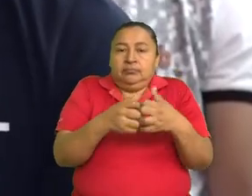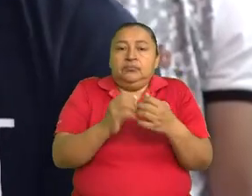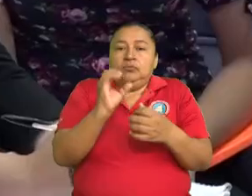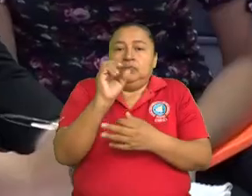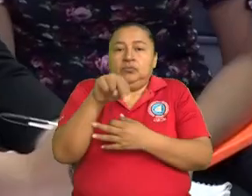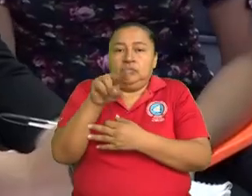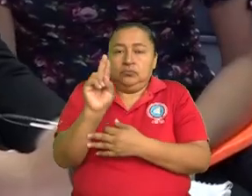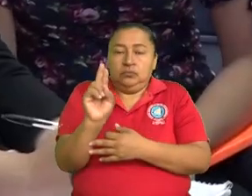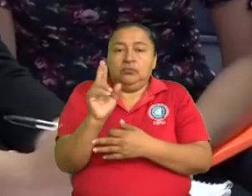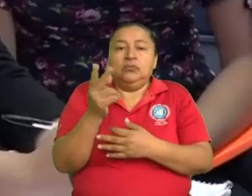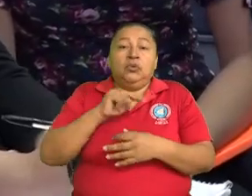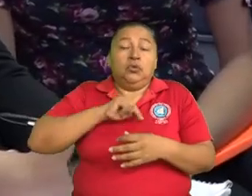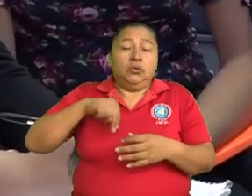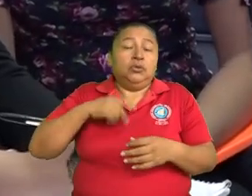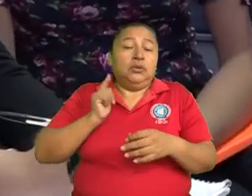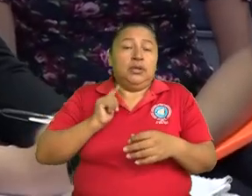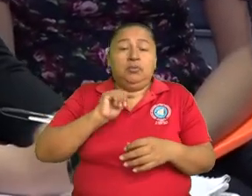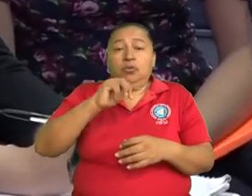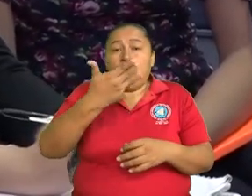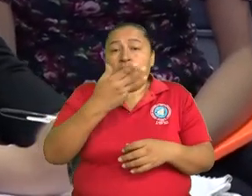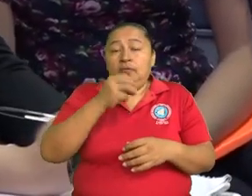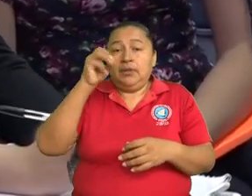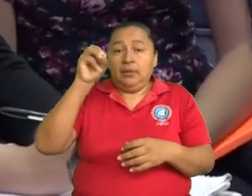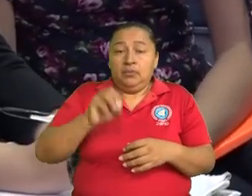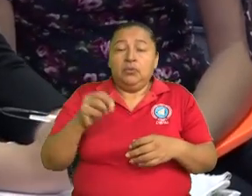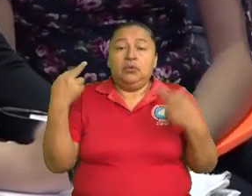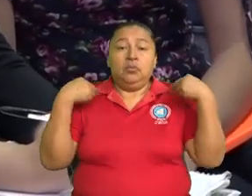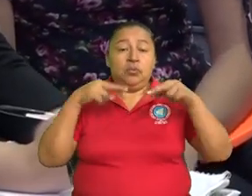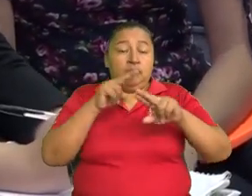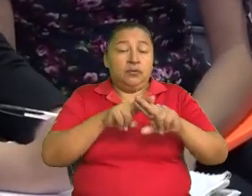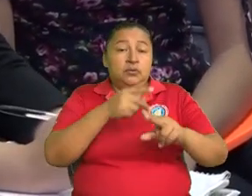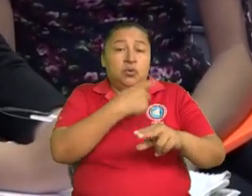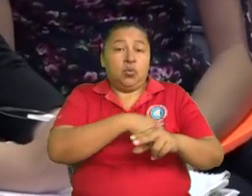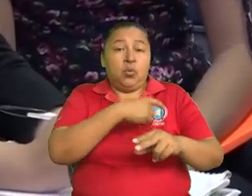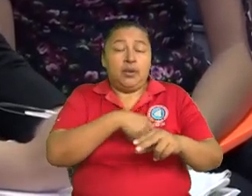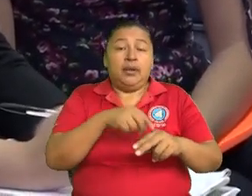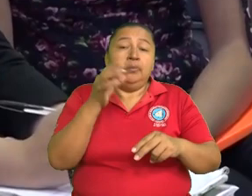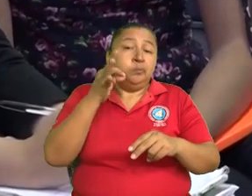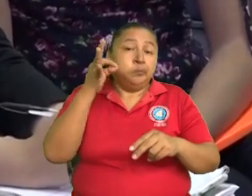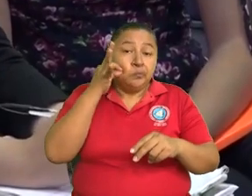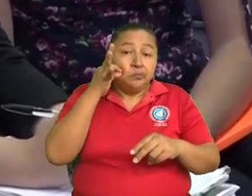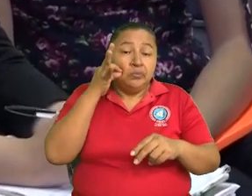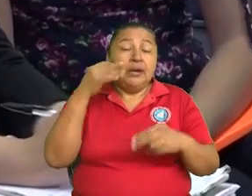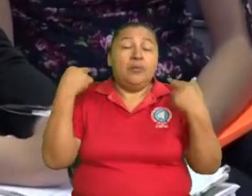CNU. Nosotros tenemos el 90% de los maestros de escuelas normales con su maestría.